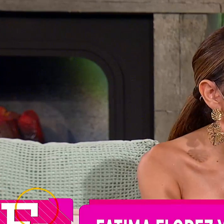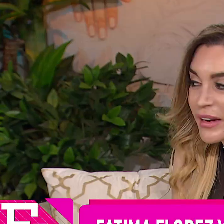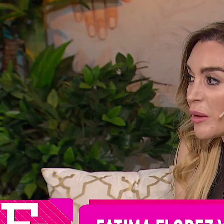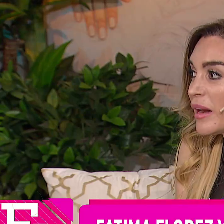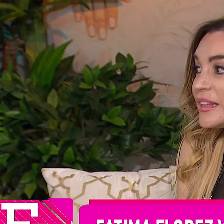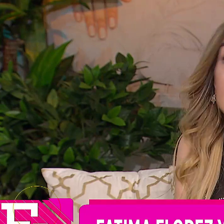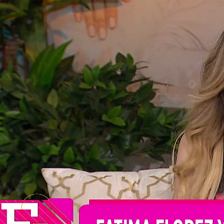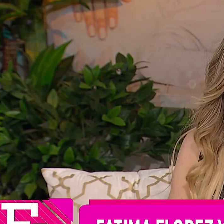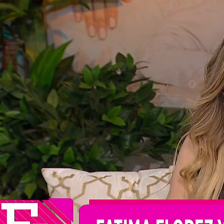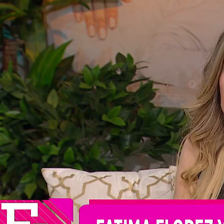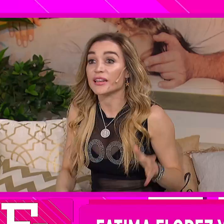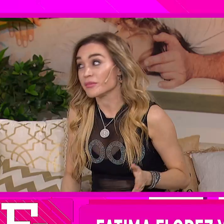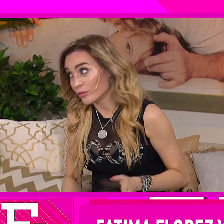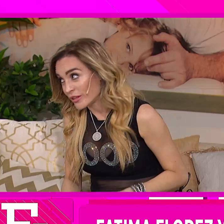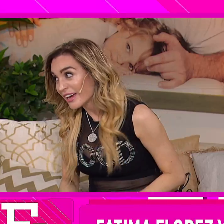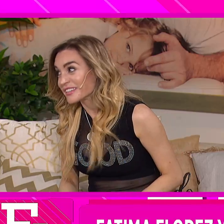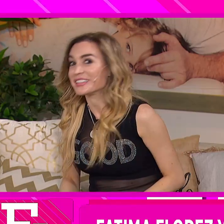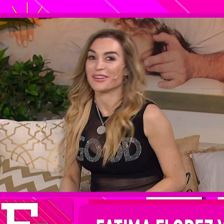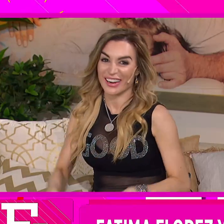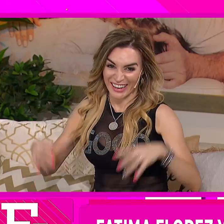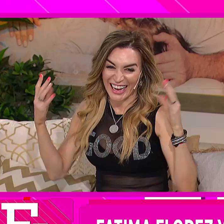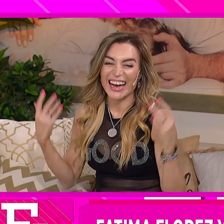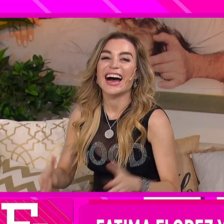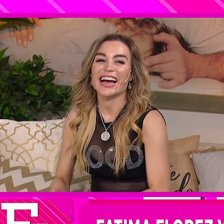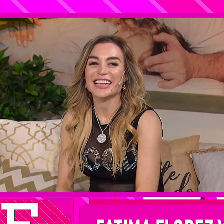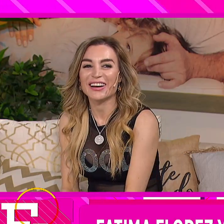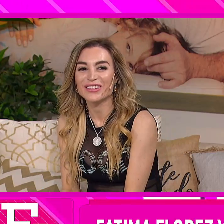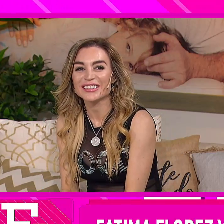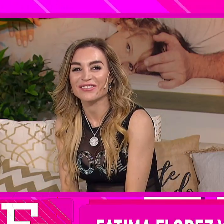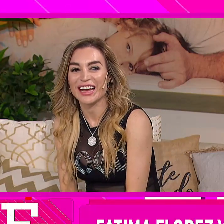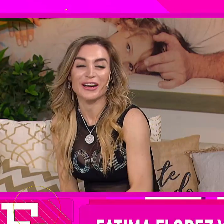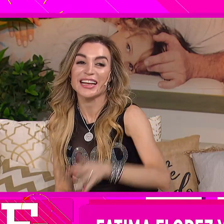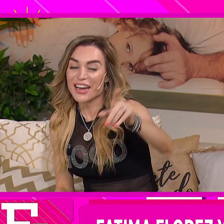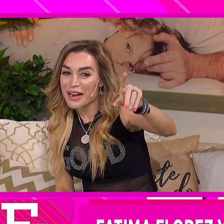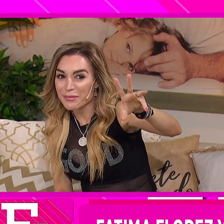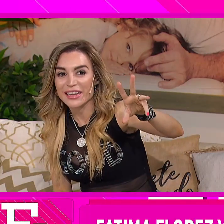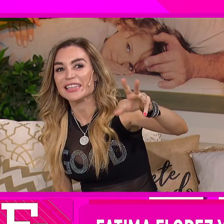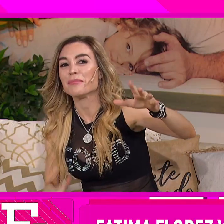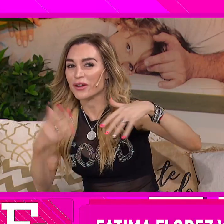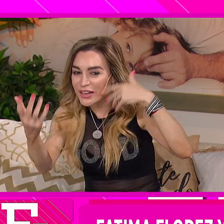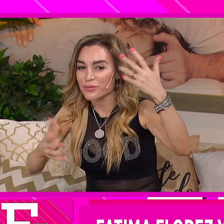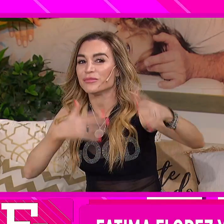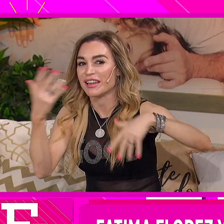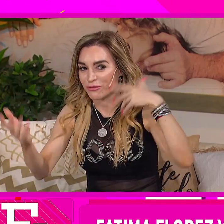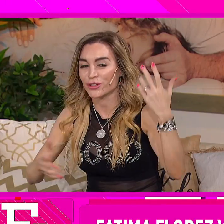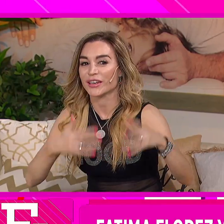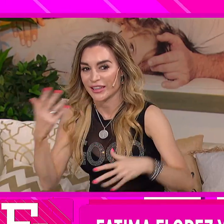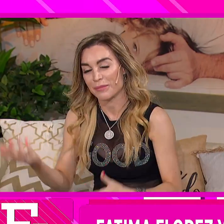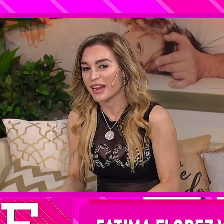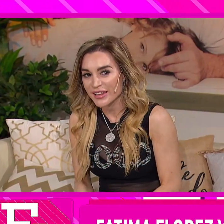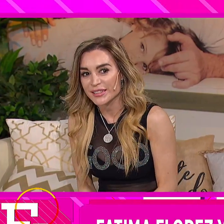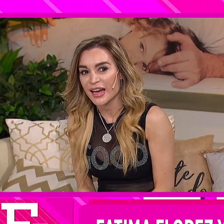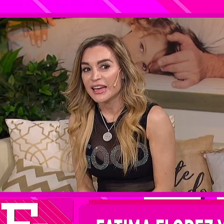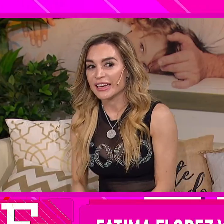clásica. Enorme. De Plata. Es enorme, tiene 1000 butacas, así que bueno, allá vamos. Mira, bueno, esa no es la marquesina, pero es una de las fotos que